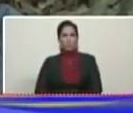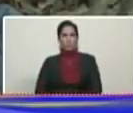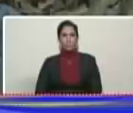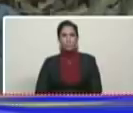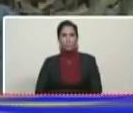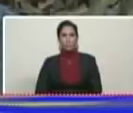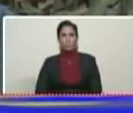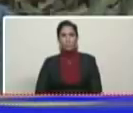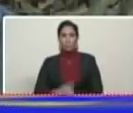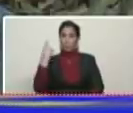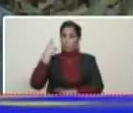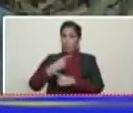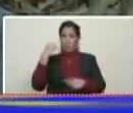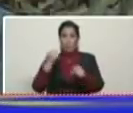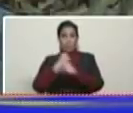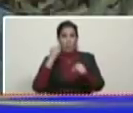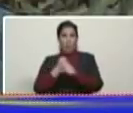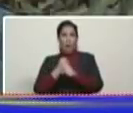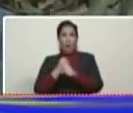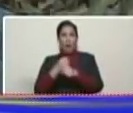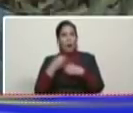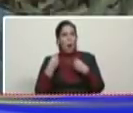Y debe trabajar en función de un país.